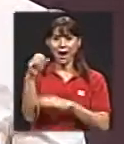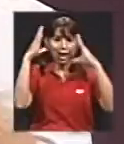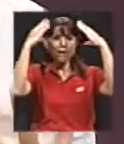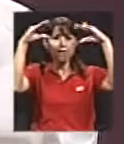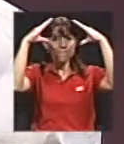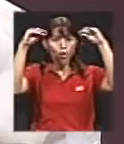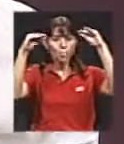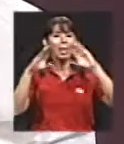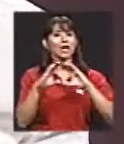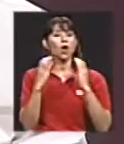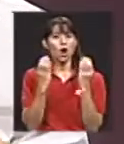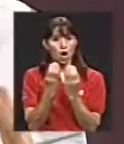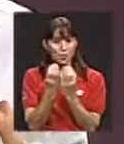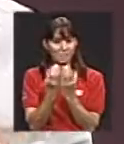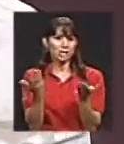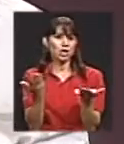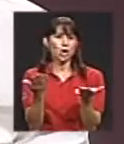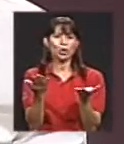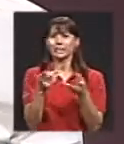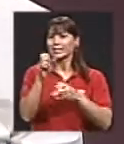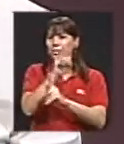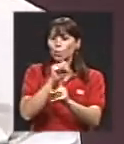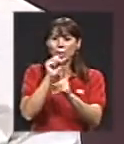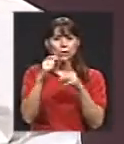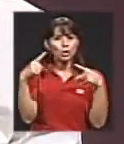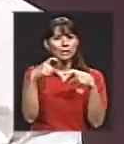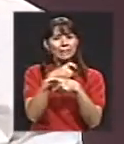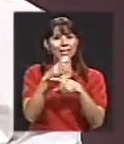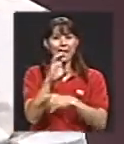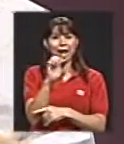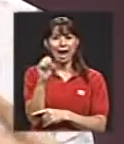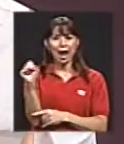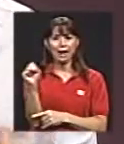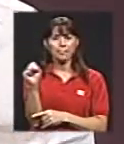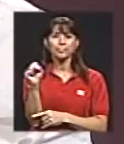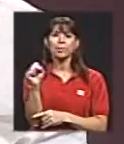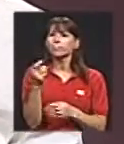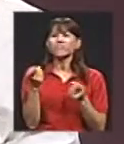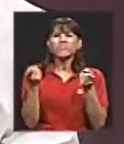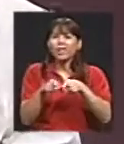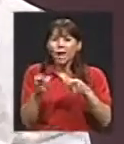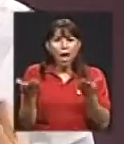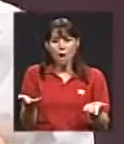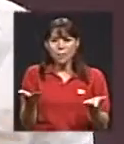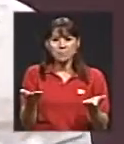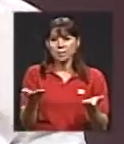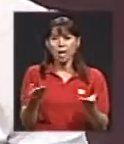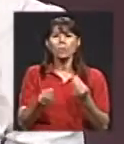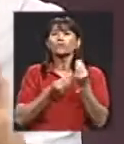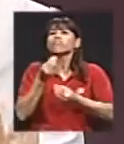caja la comisión la crisis de la caja qué ha pasado que sucedió